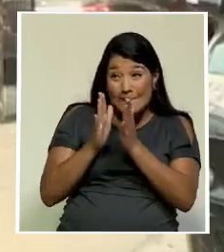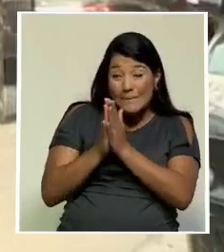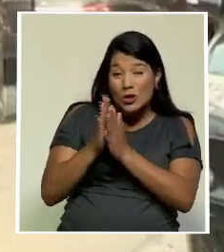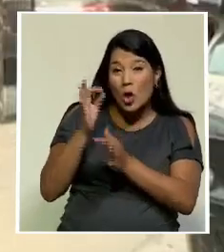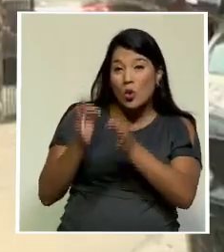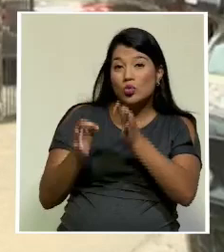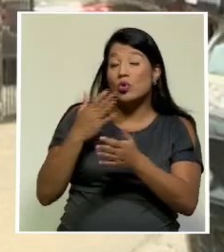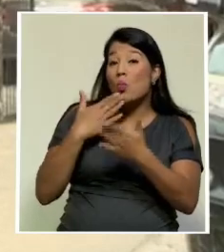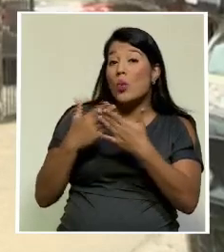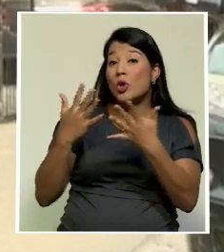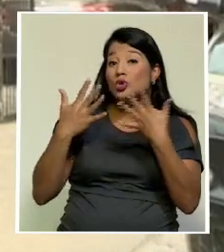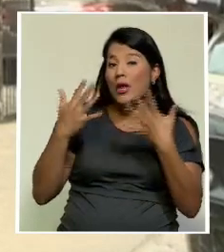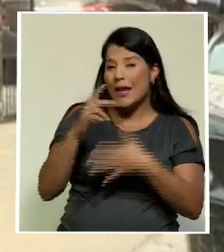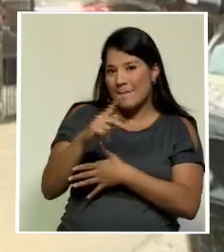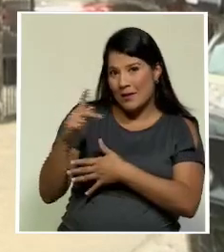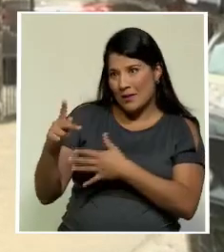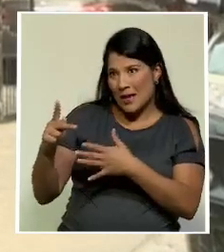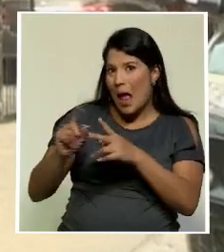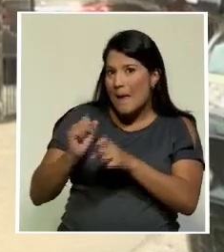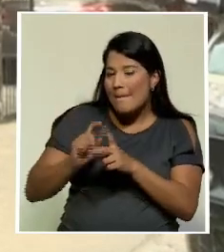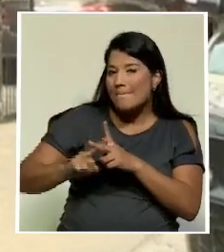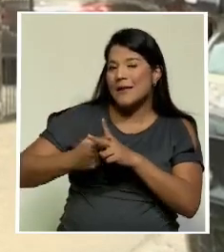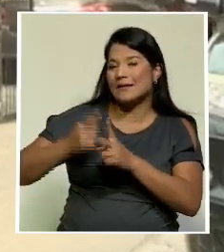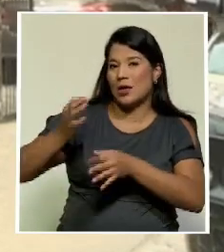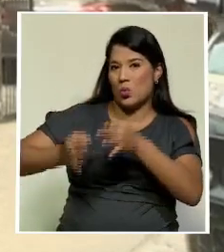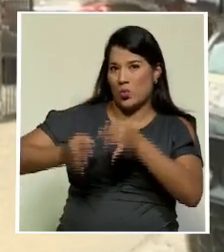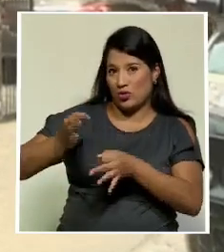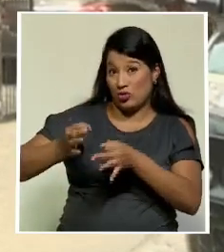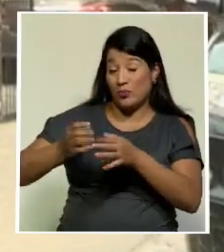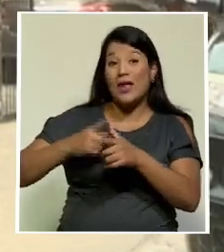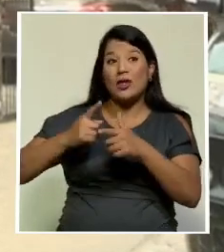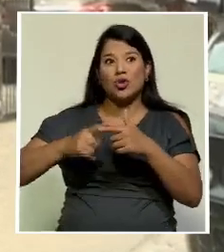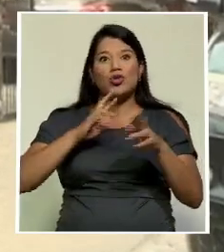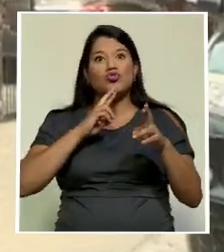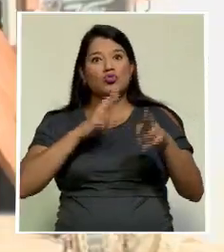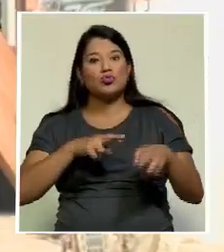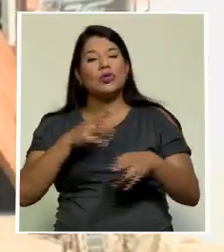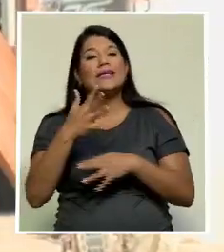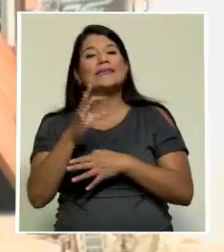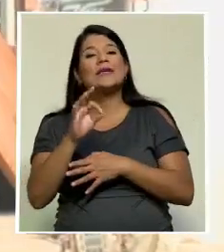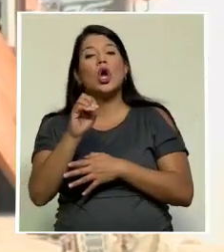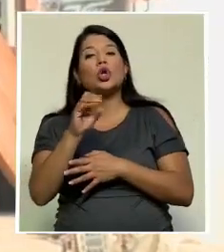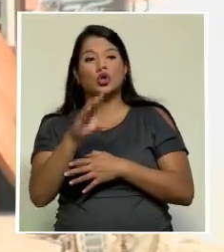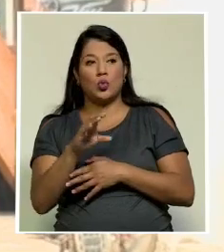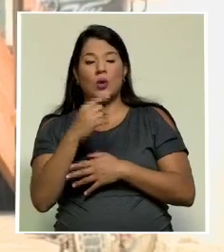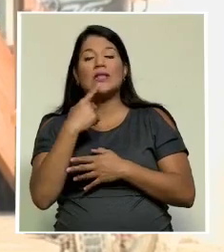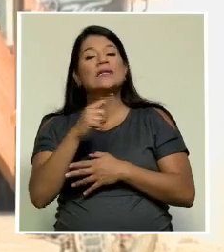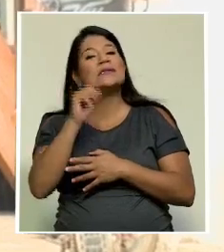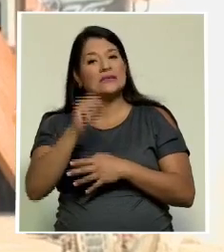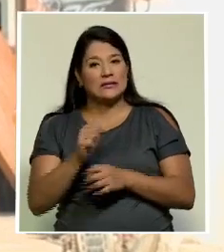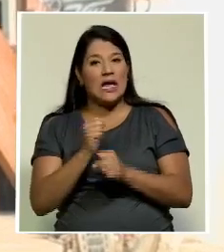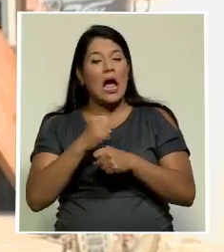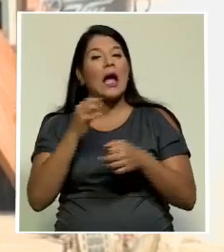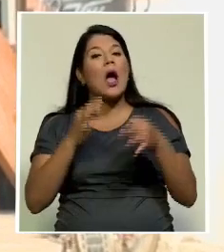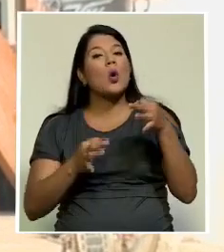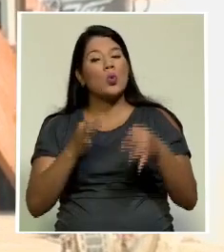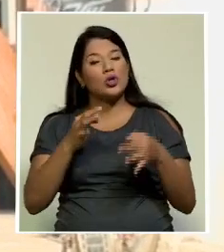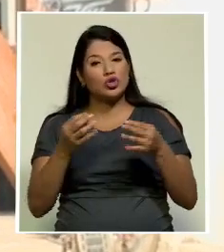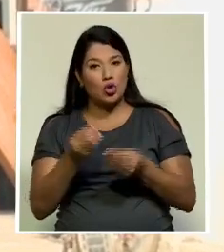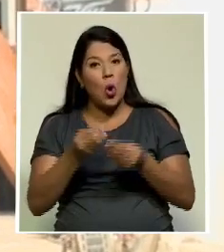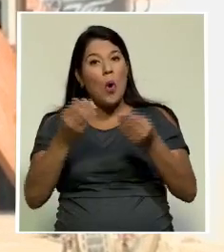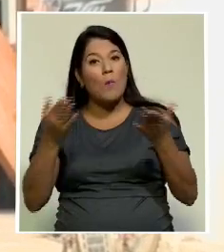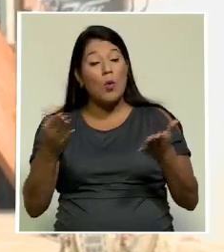de Punta Arenas que se elevara a juicio. Este juzgado resolvió al día siguiente, el 19 de octubre, que se efectúe un juicio oral y público en contra